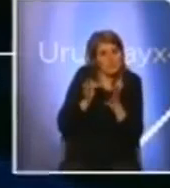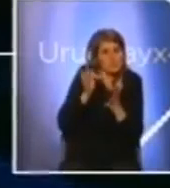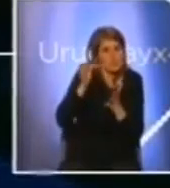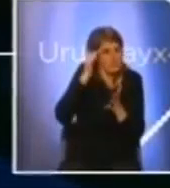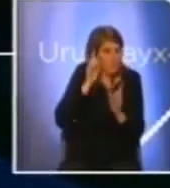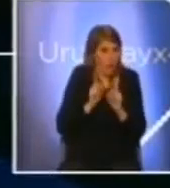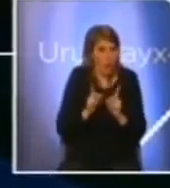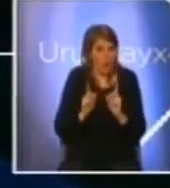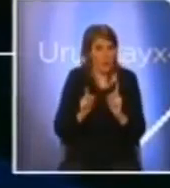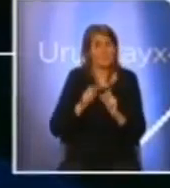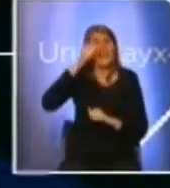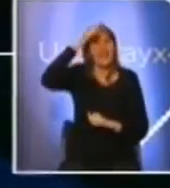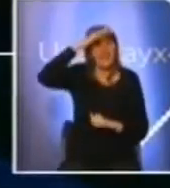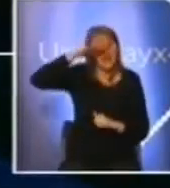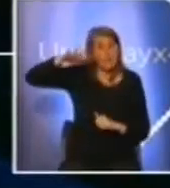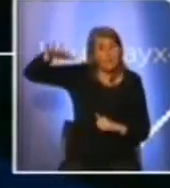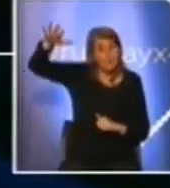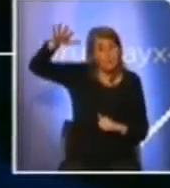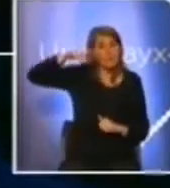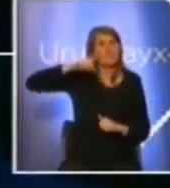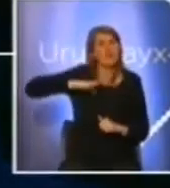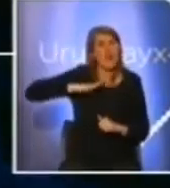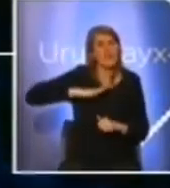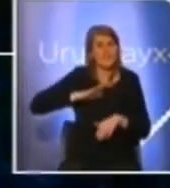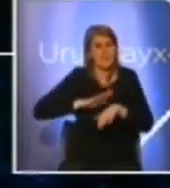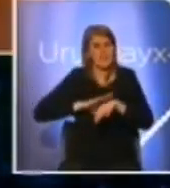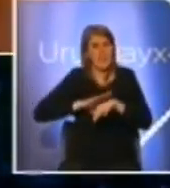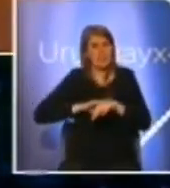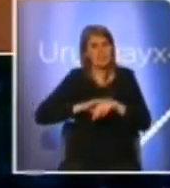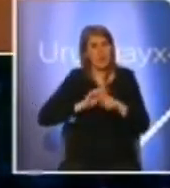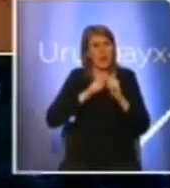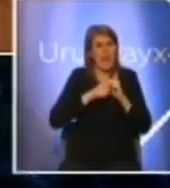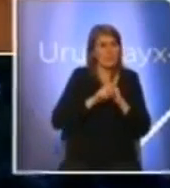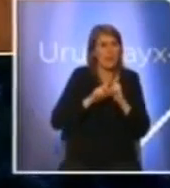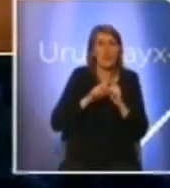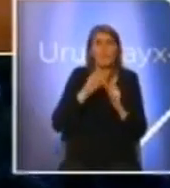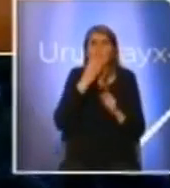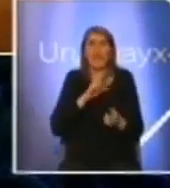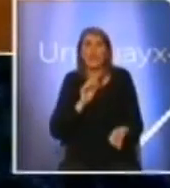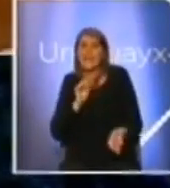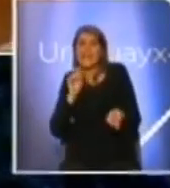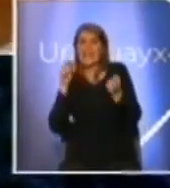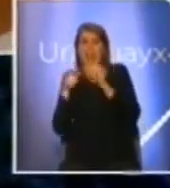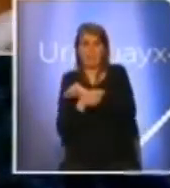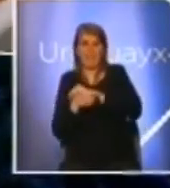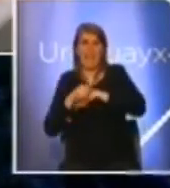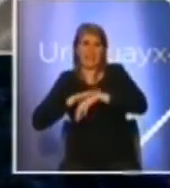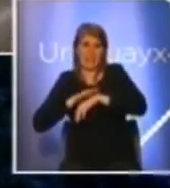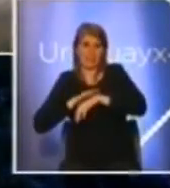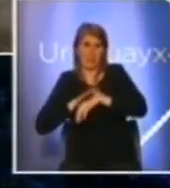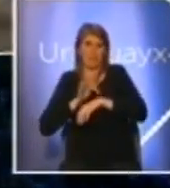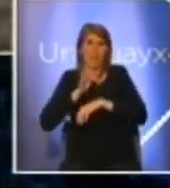campo existe lo que algunos llaman no un tiempo de cambio, sino un cambio de tiempo, lo que se podría decir el futuro